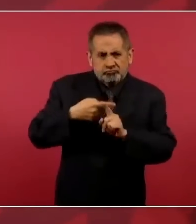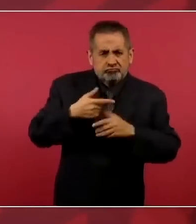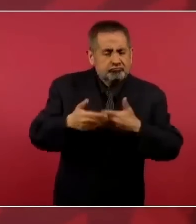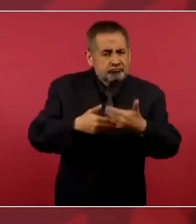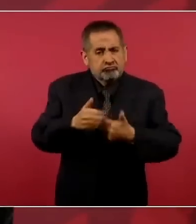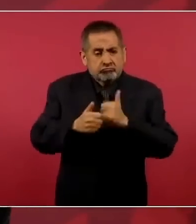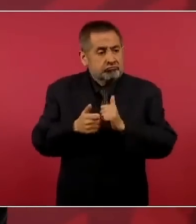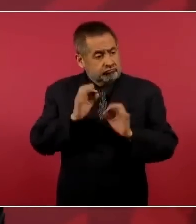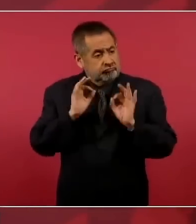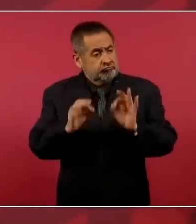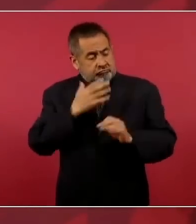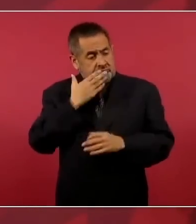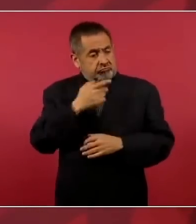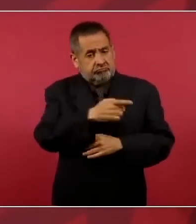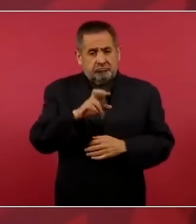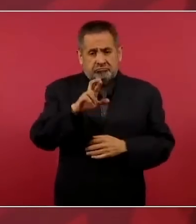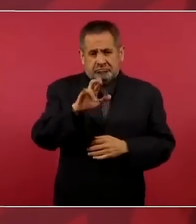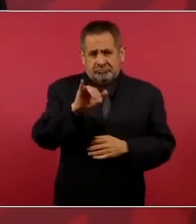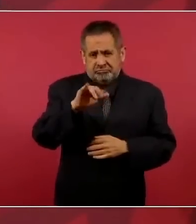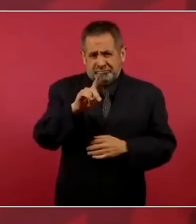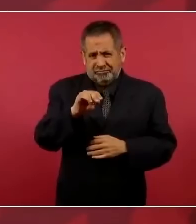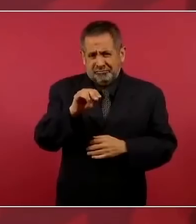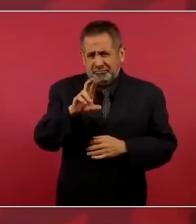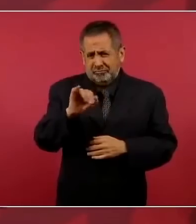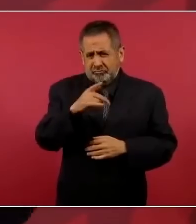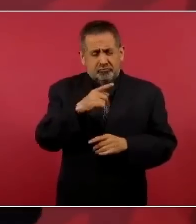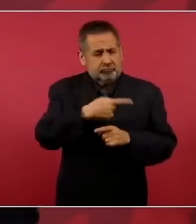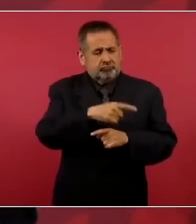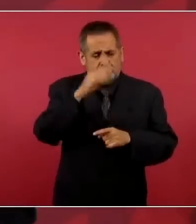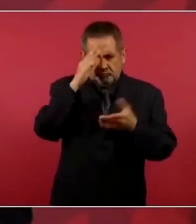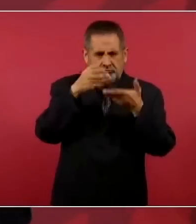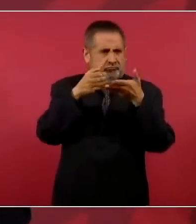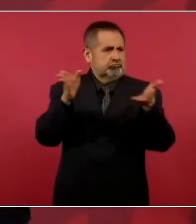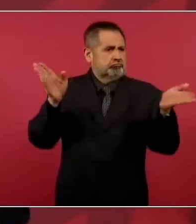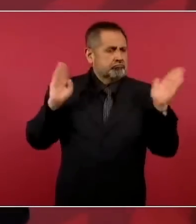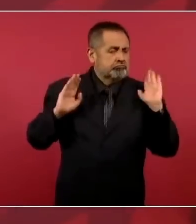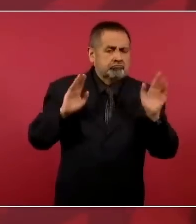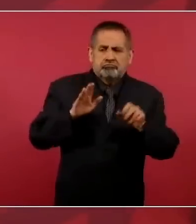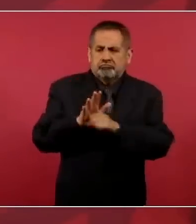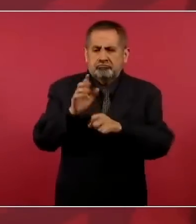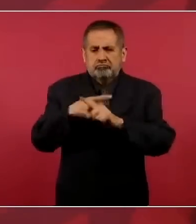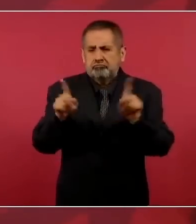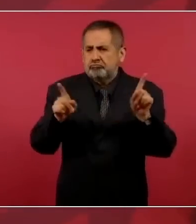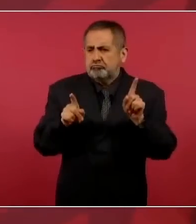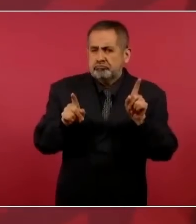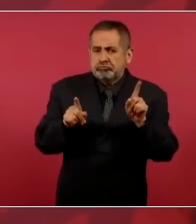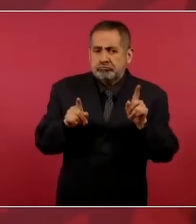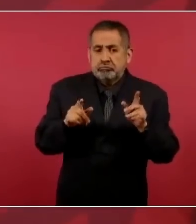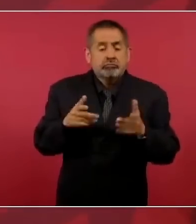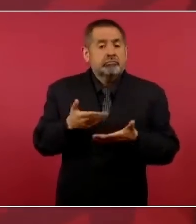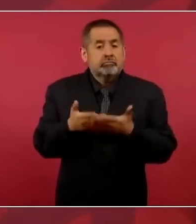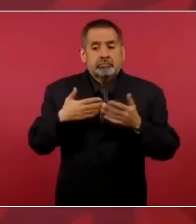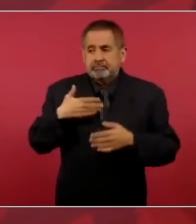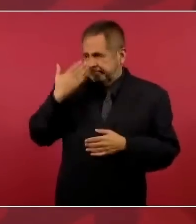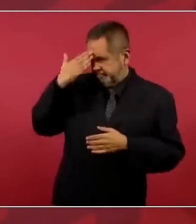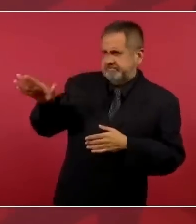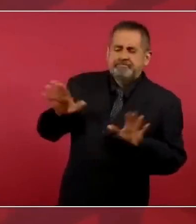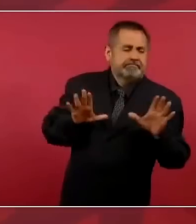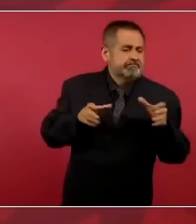de más pluralidad en aquellos tiempos, y ahora desconocido